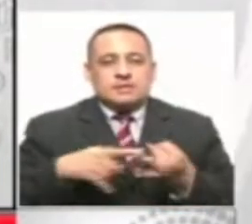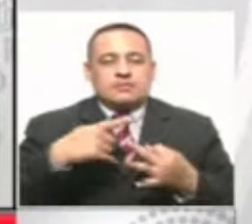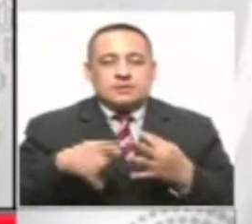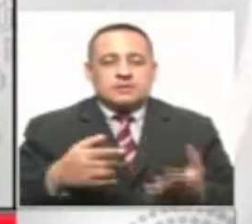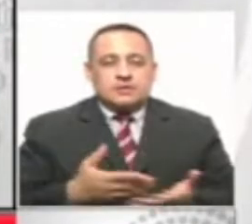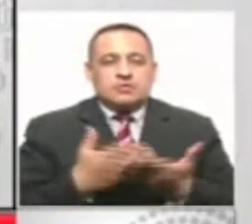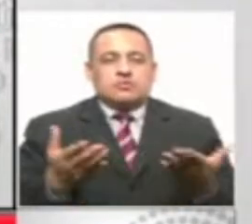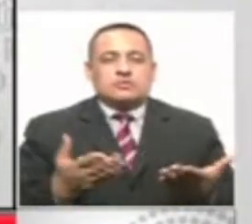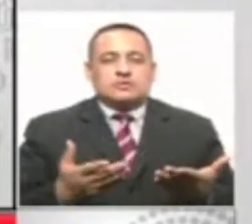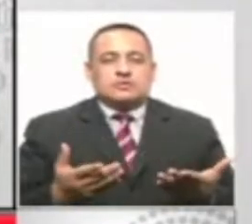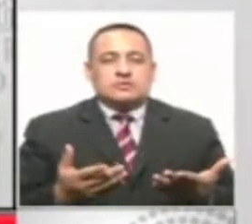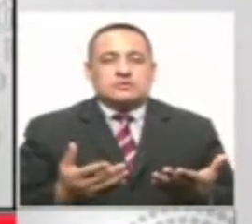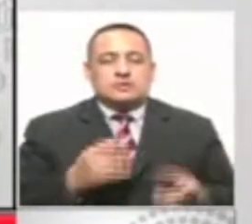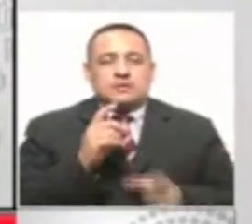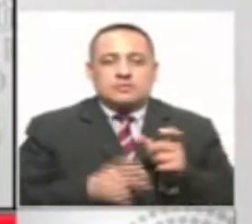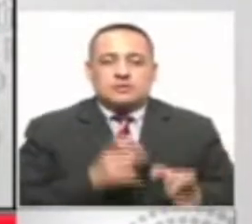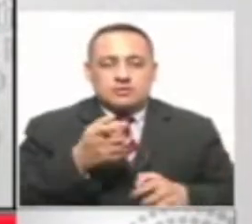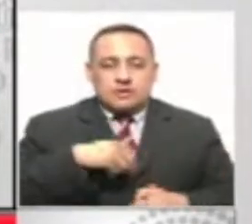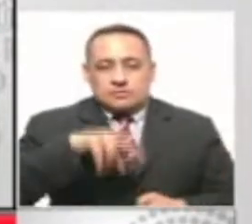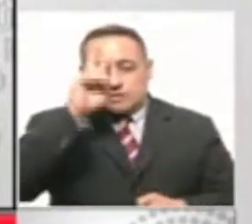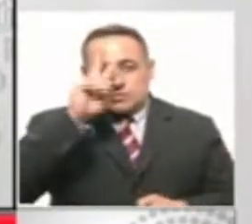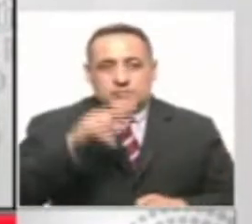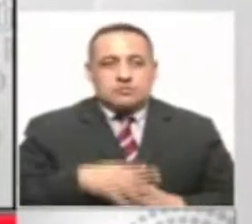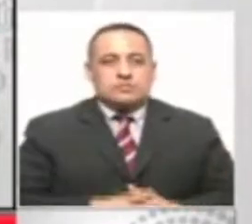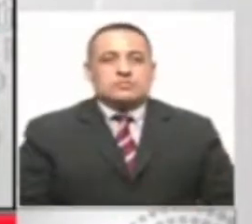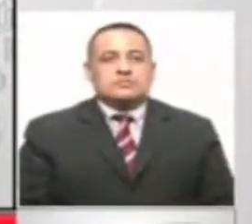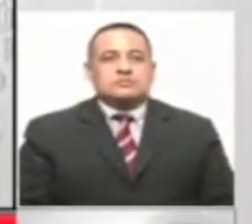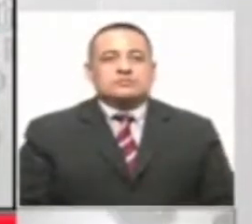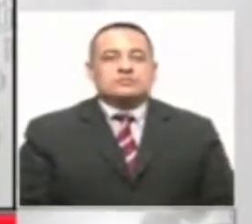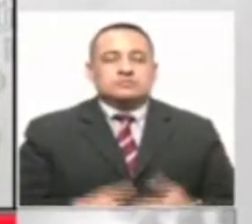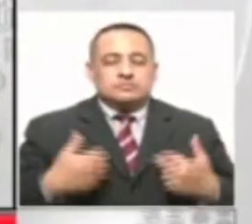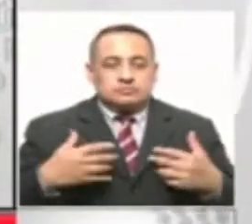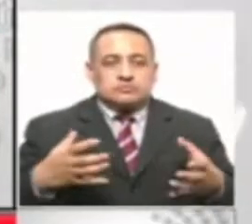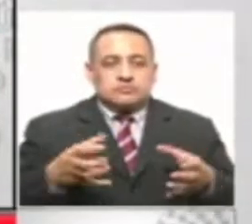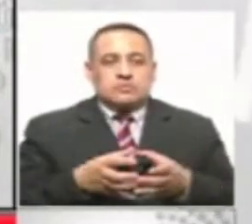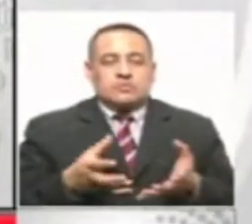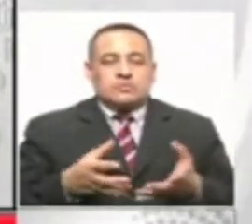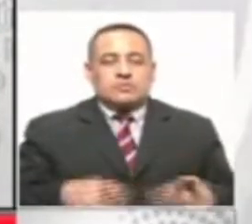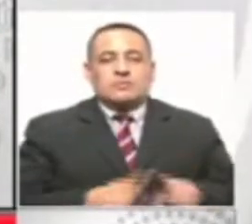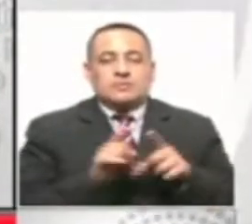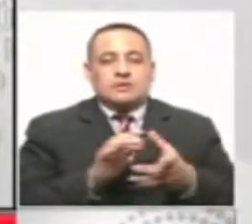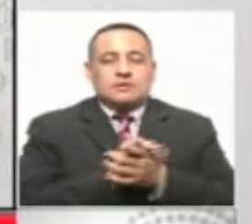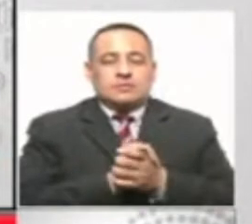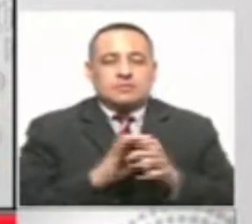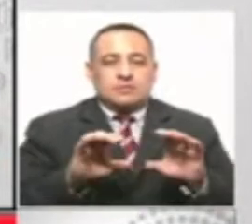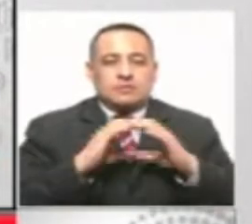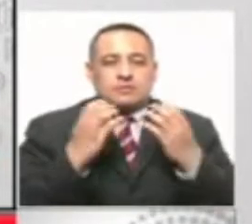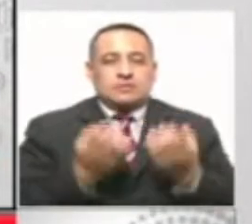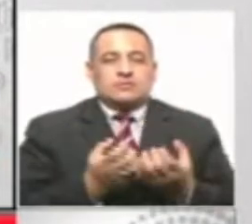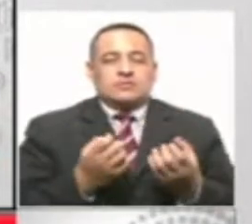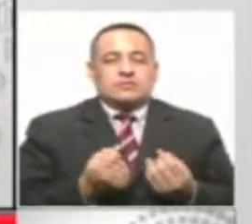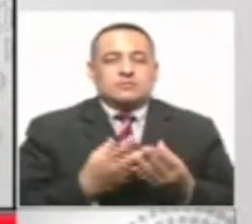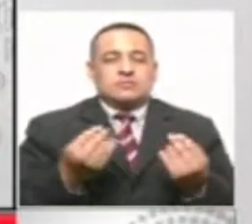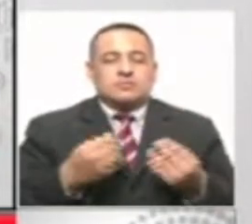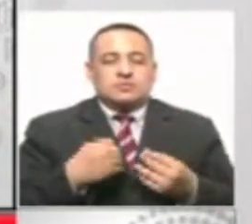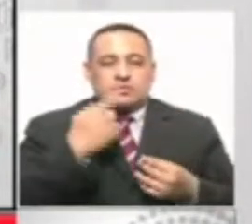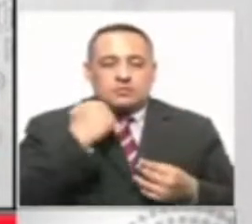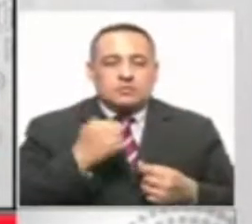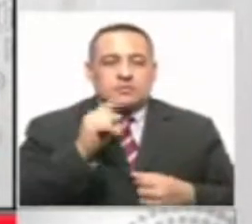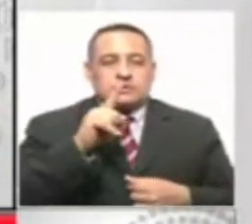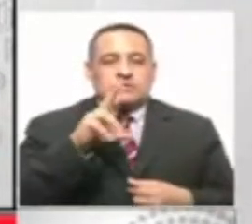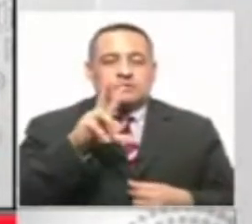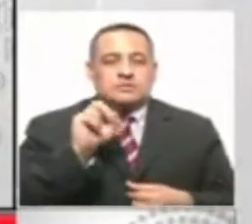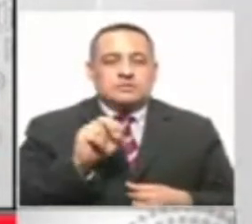recursos de todos los peruanos. De nosotros, colegas congresistas, de nosotros los